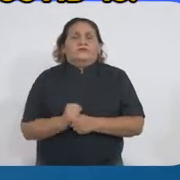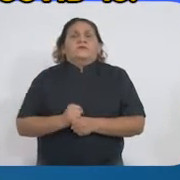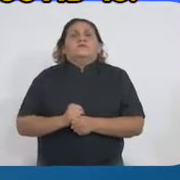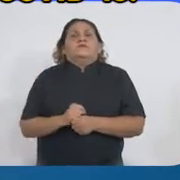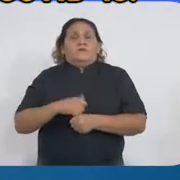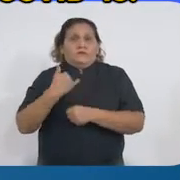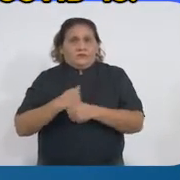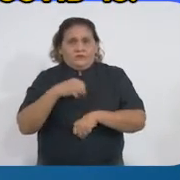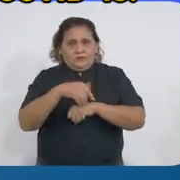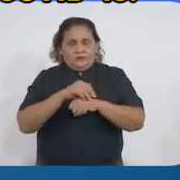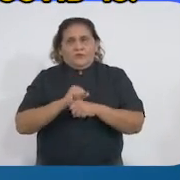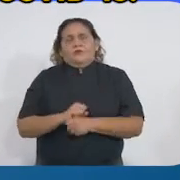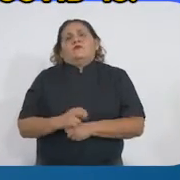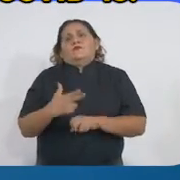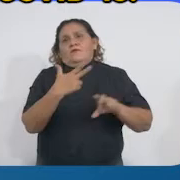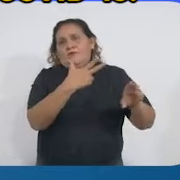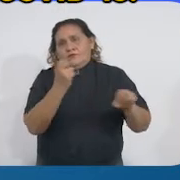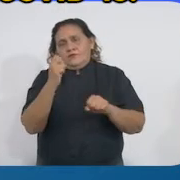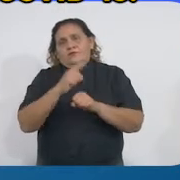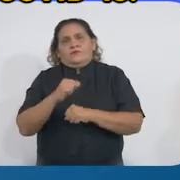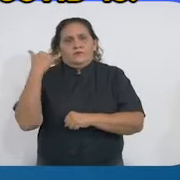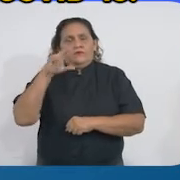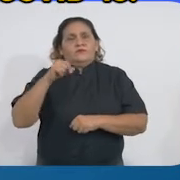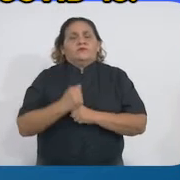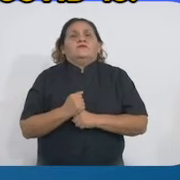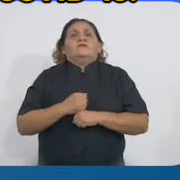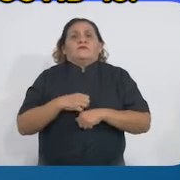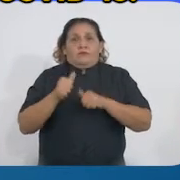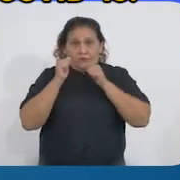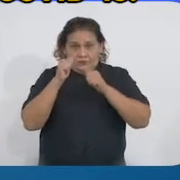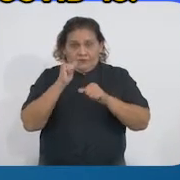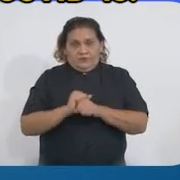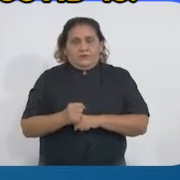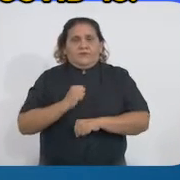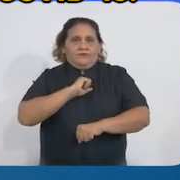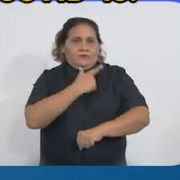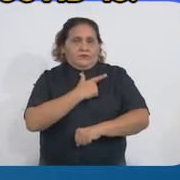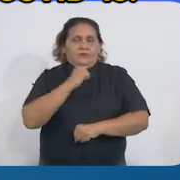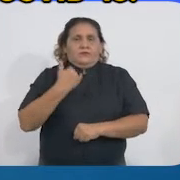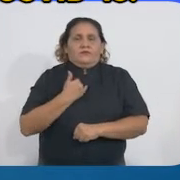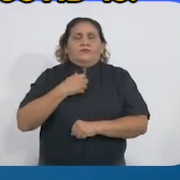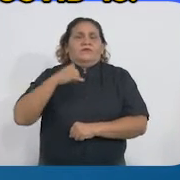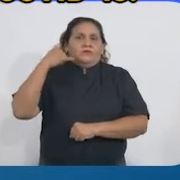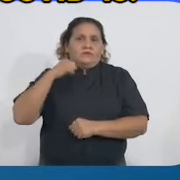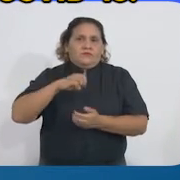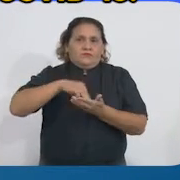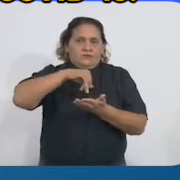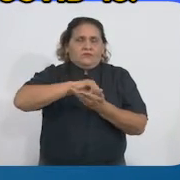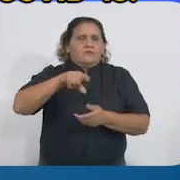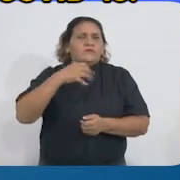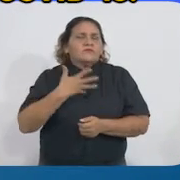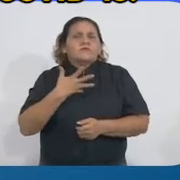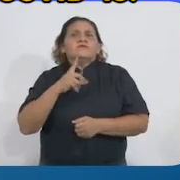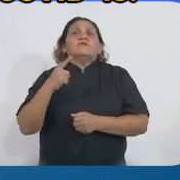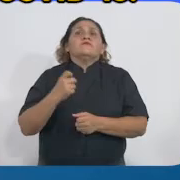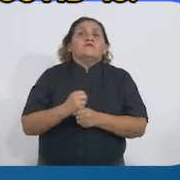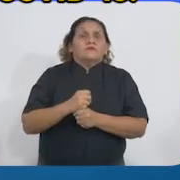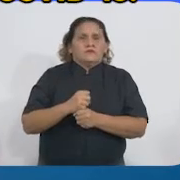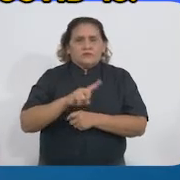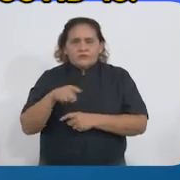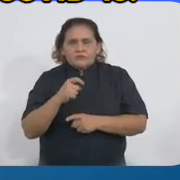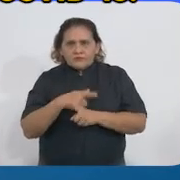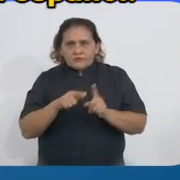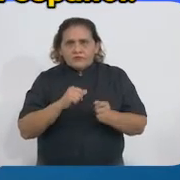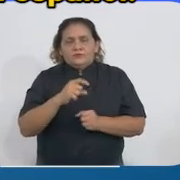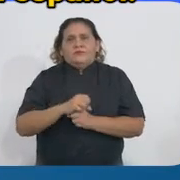línea telefónica 800 Yucatán 800 982 2826 se atiende en español y en maya y es para uso